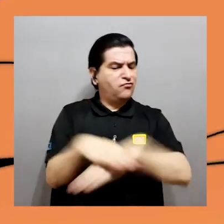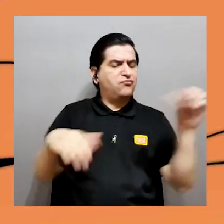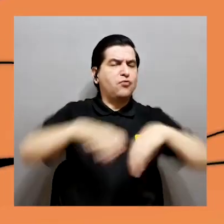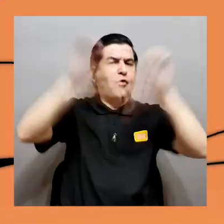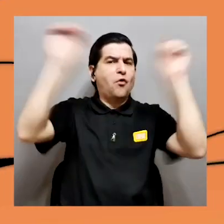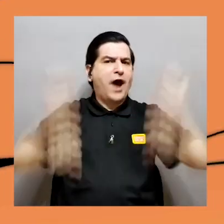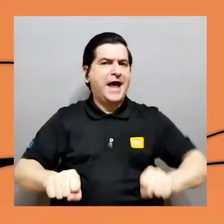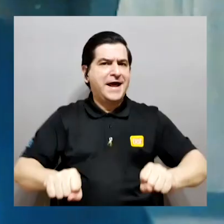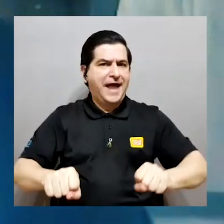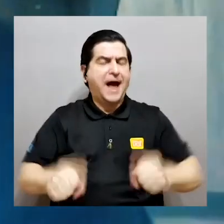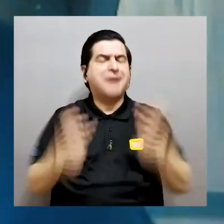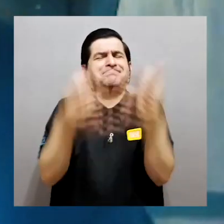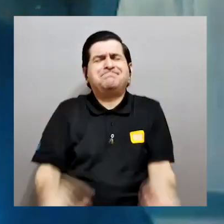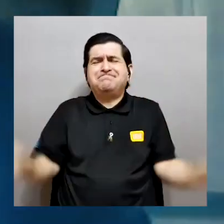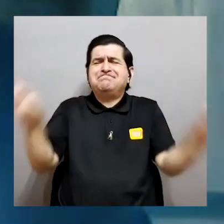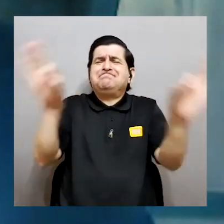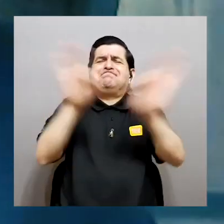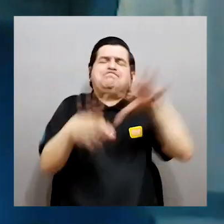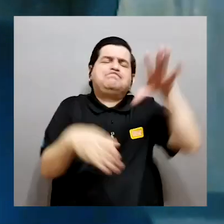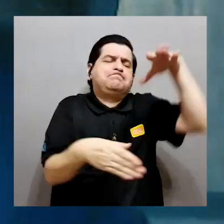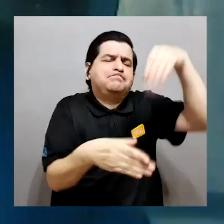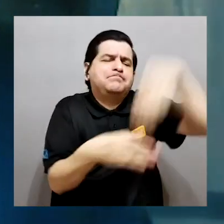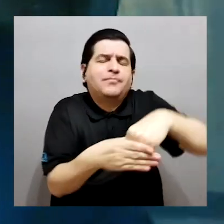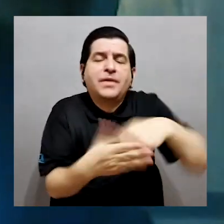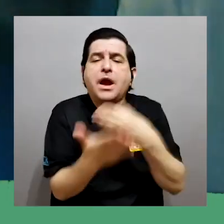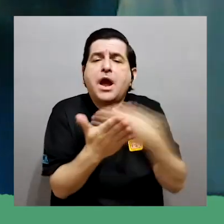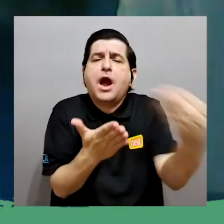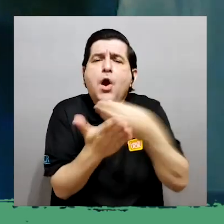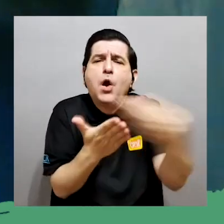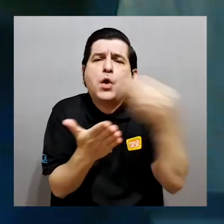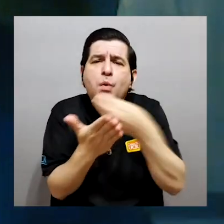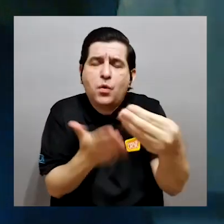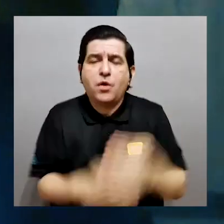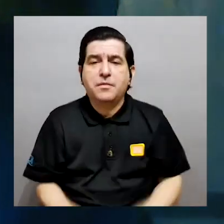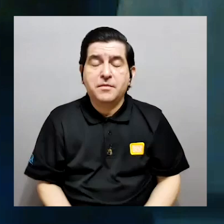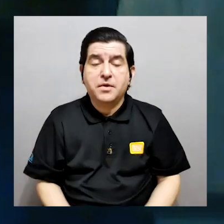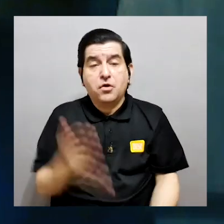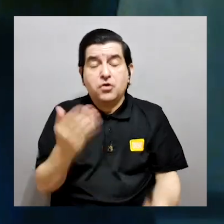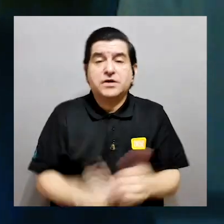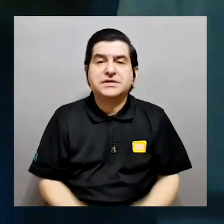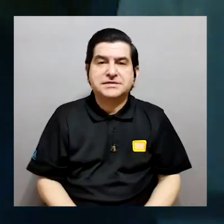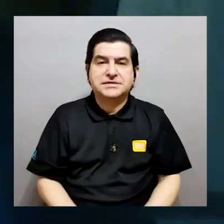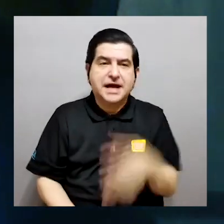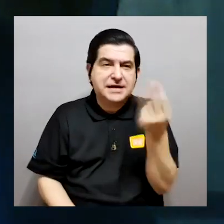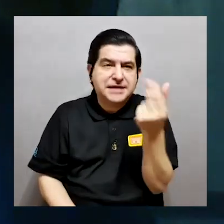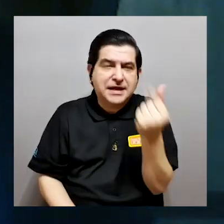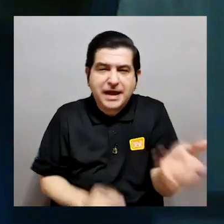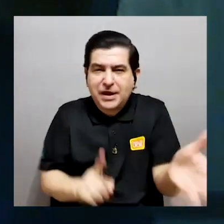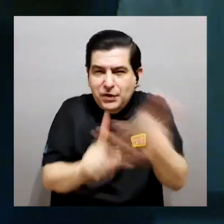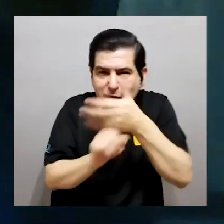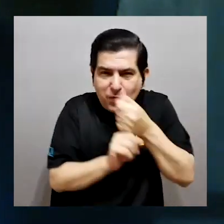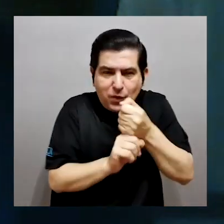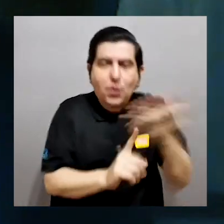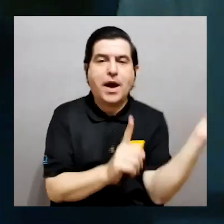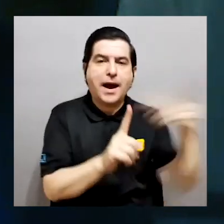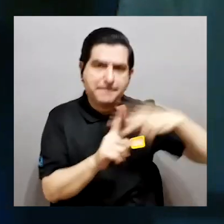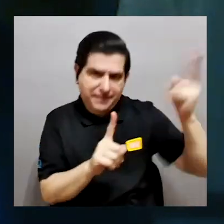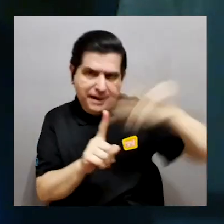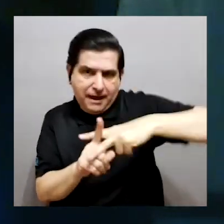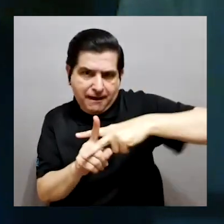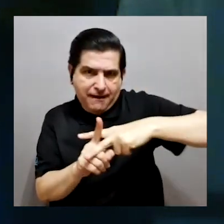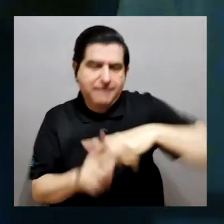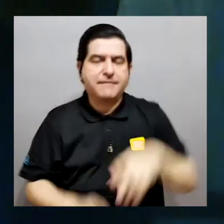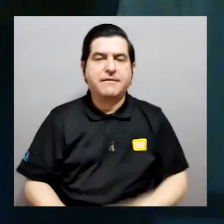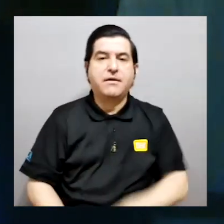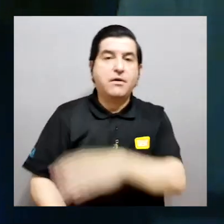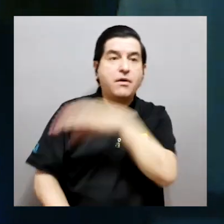excluido del sistema. Entonces, es muy importante incorporar el consumo, ya sea con retenciones por vía de